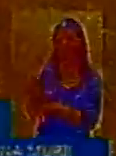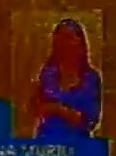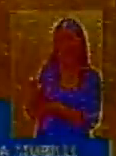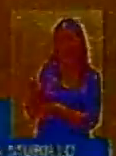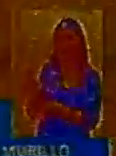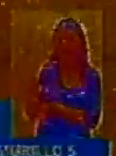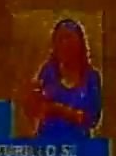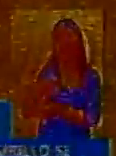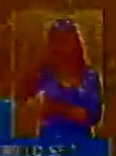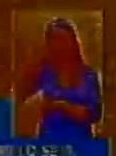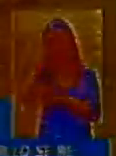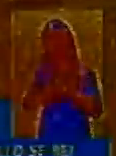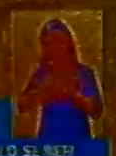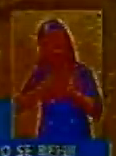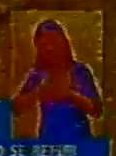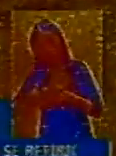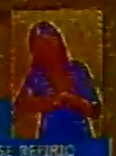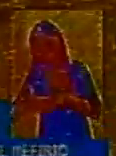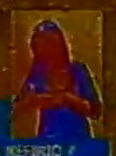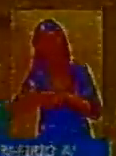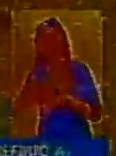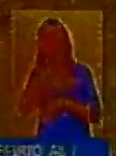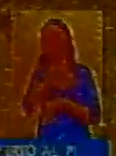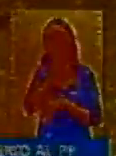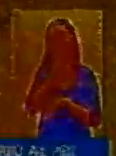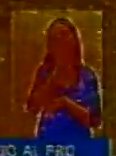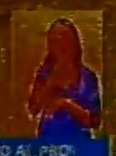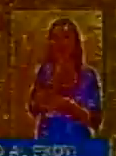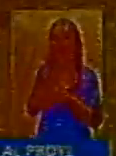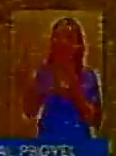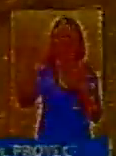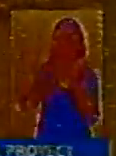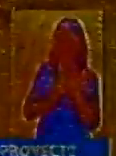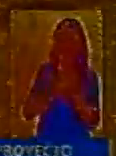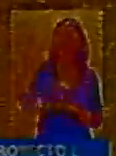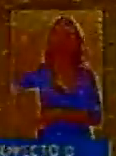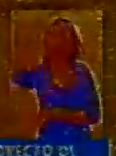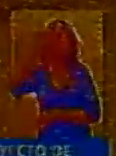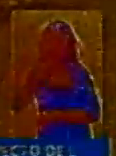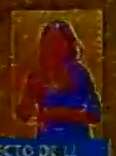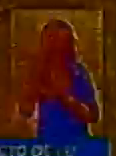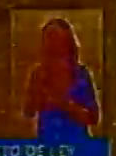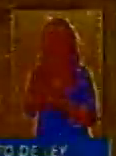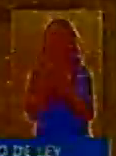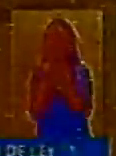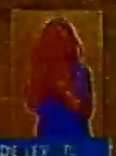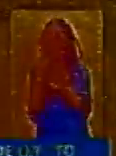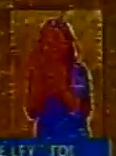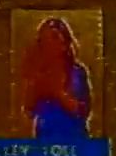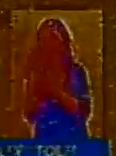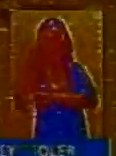después empezó a salir más. Pero de noche sale cualquier cantidad de agua de acá. Don Huelga, la ruptura está debajo del